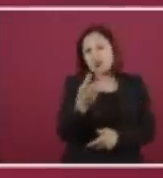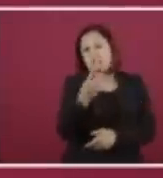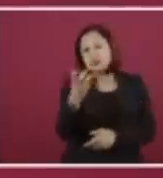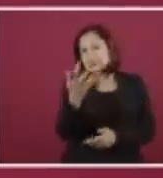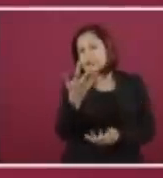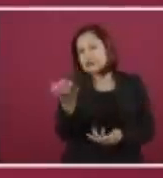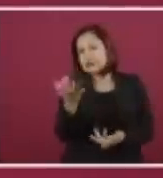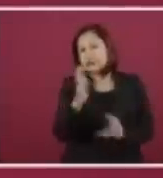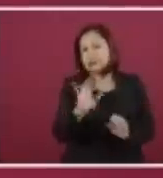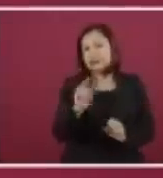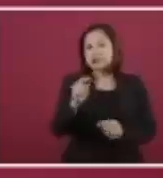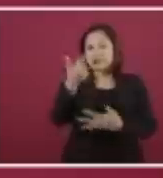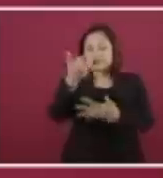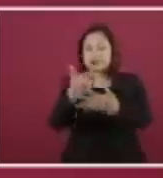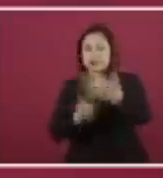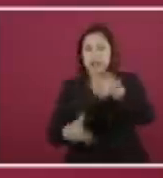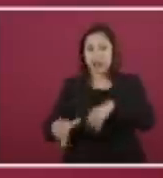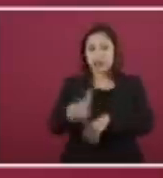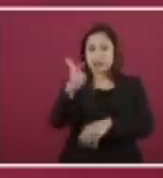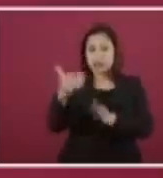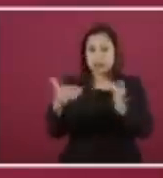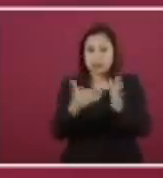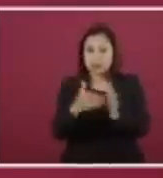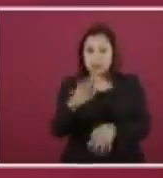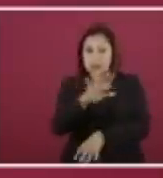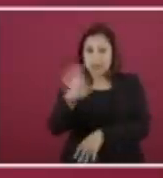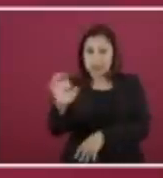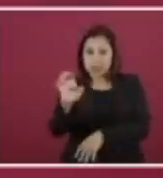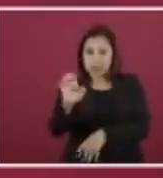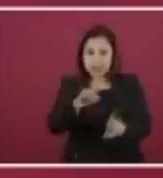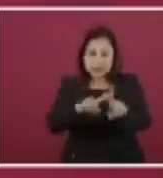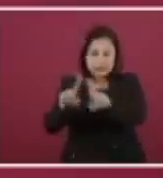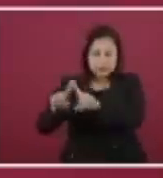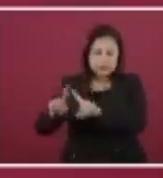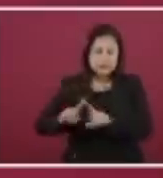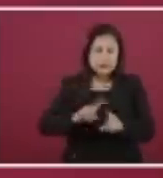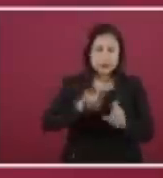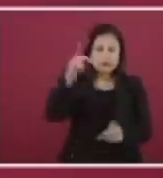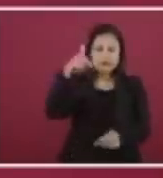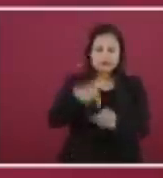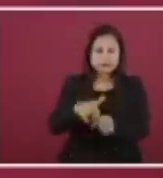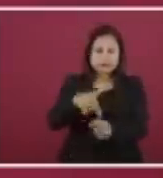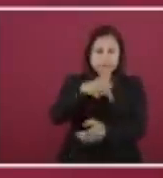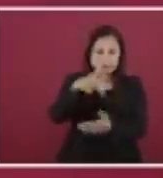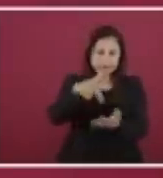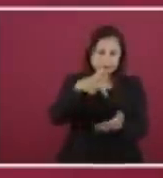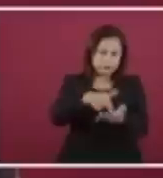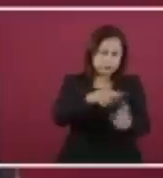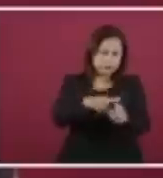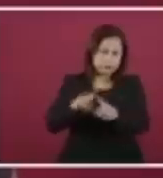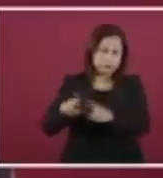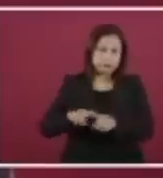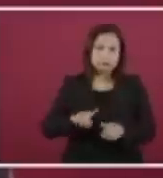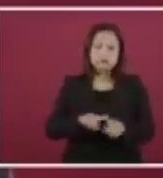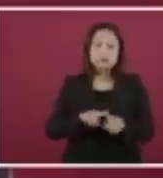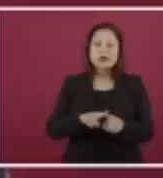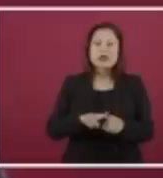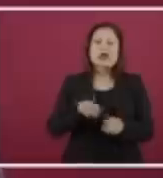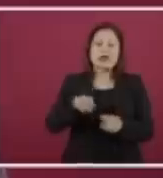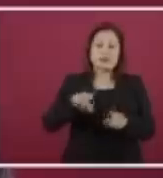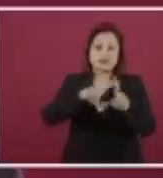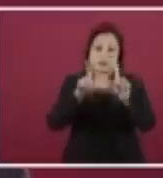las 12.500 gasolineras que hay en el país. El lunes